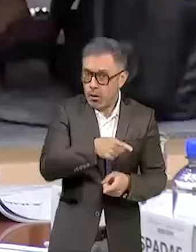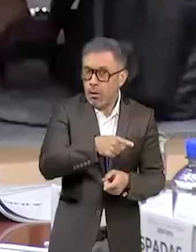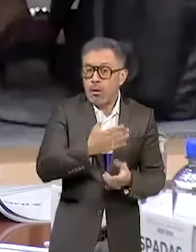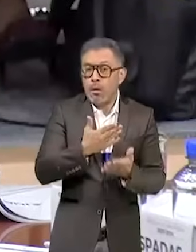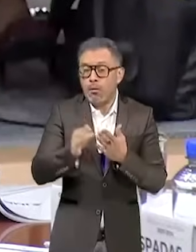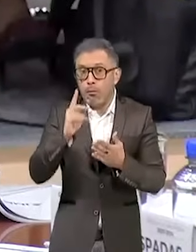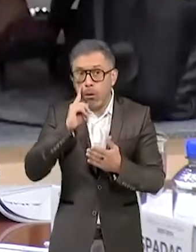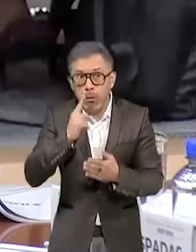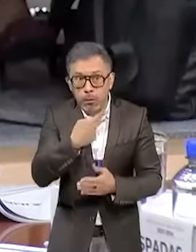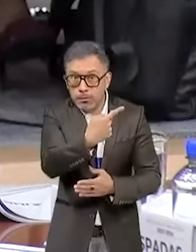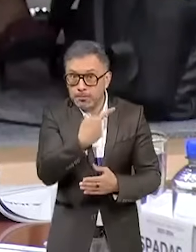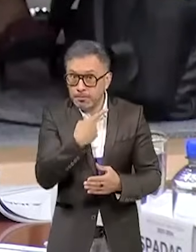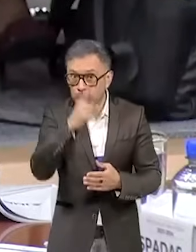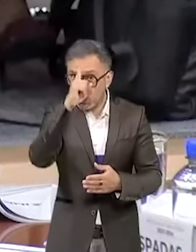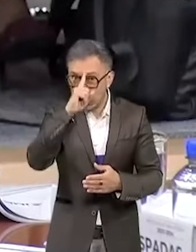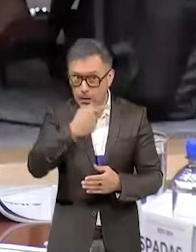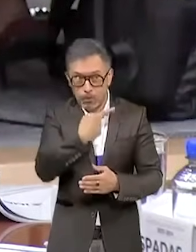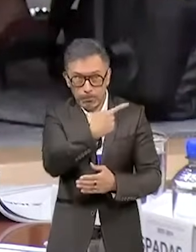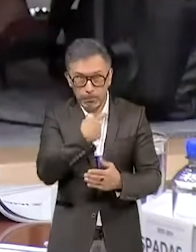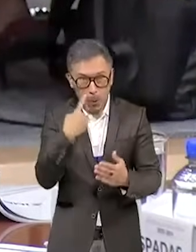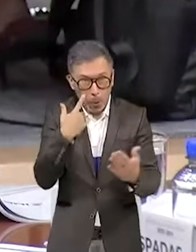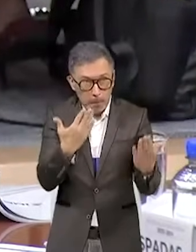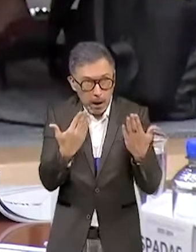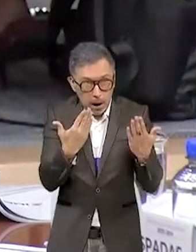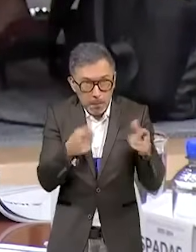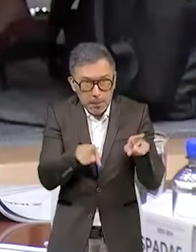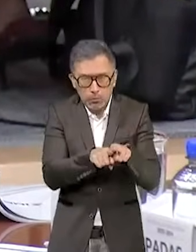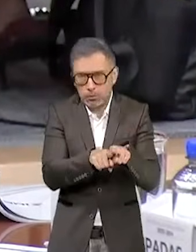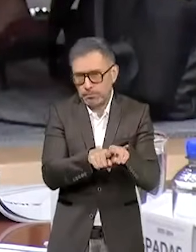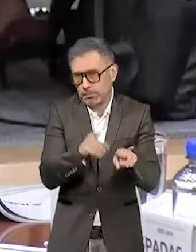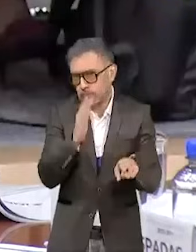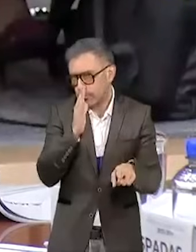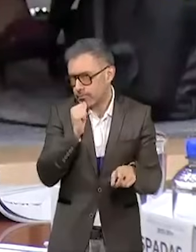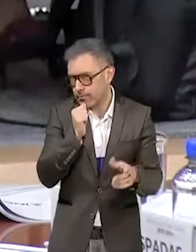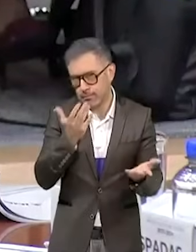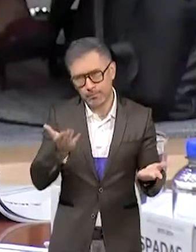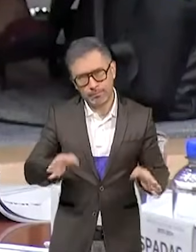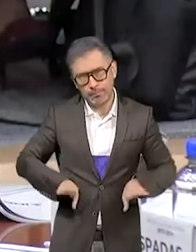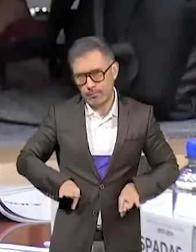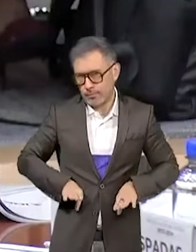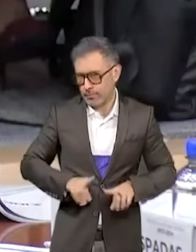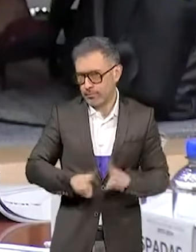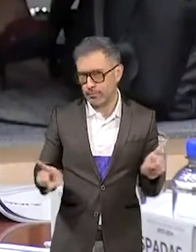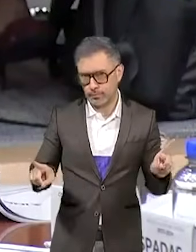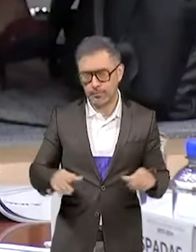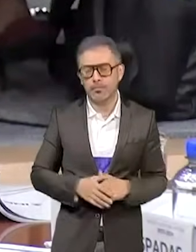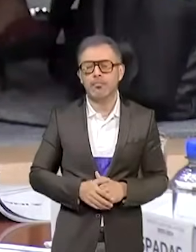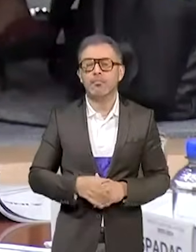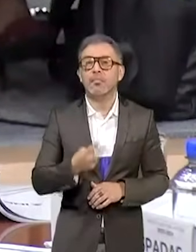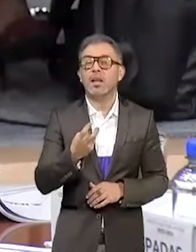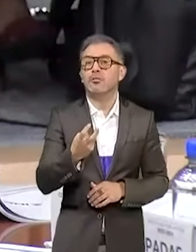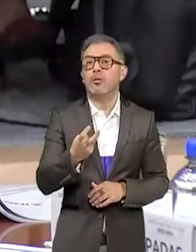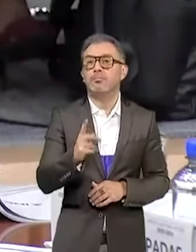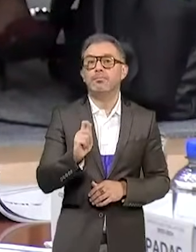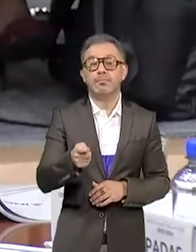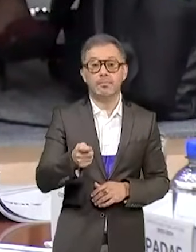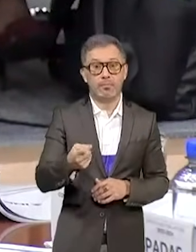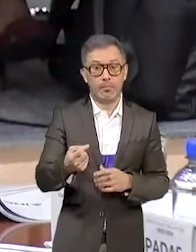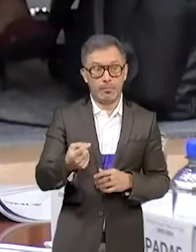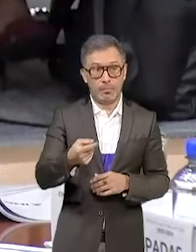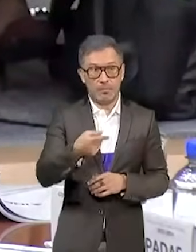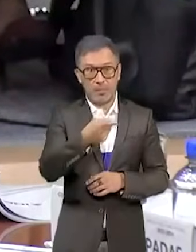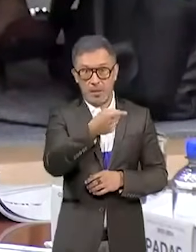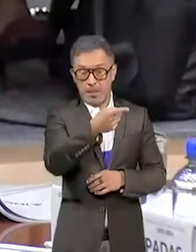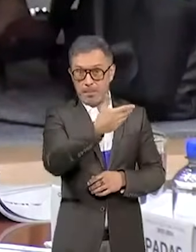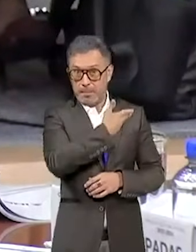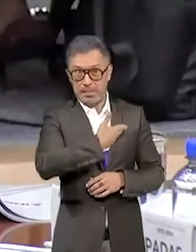mismo. Así que me parece que ante este desconocimiento no se puede afirmar que los consejeros